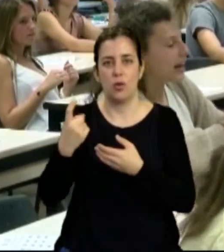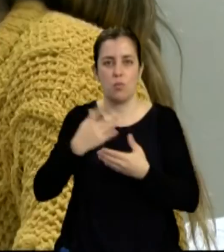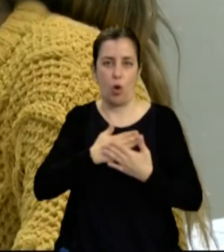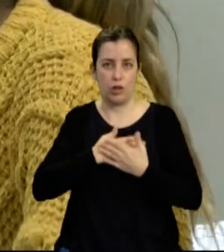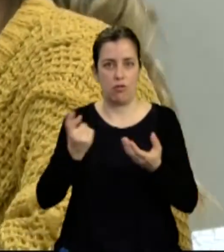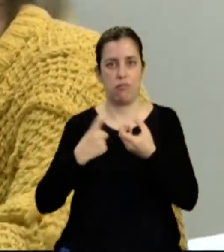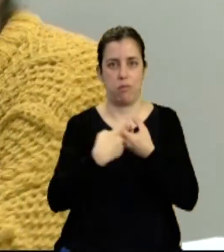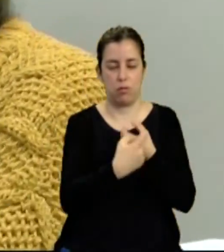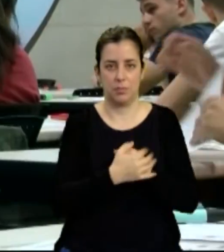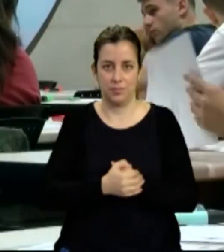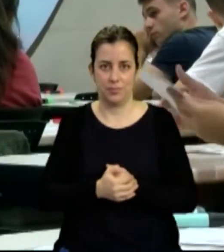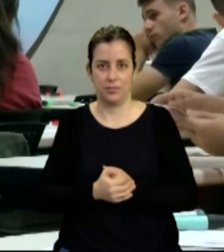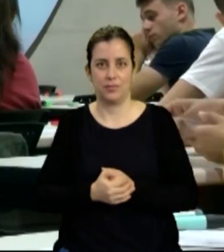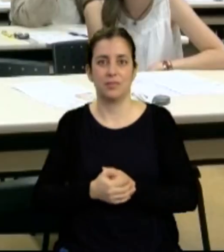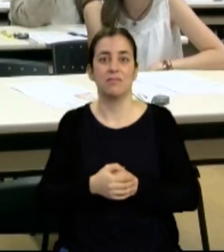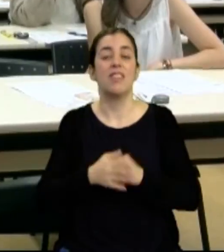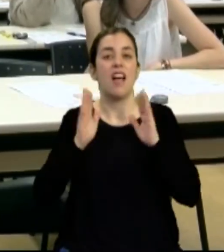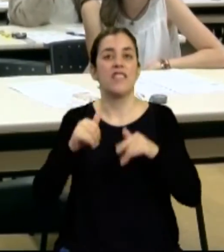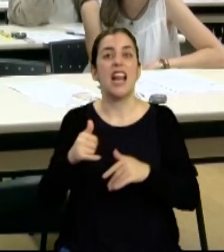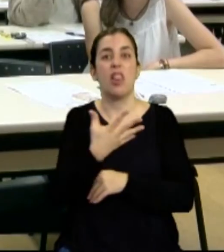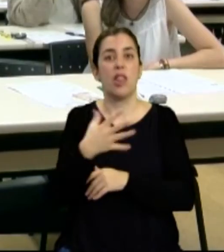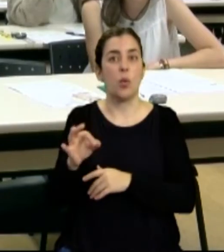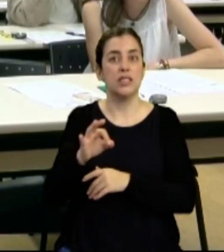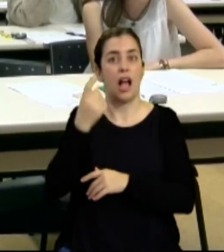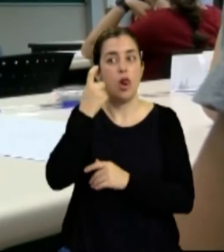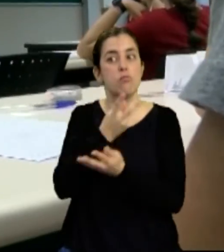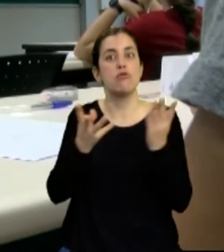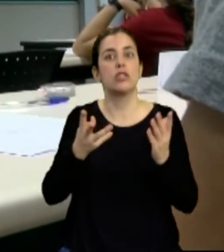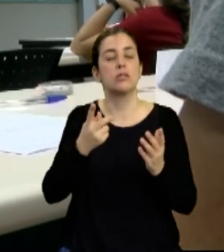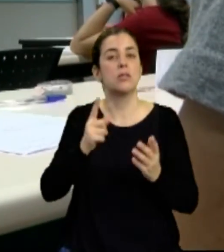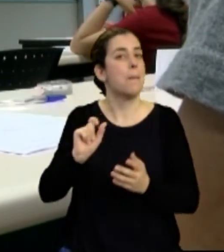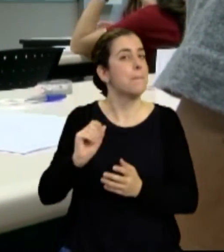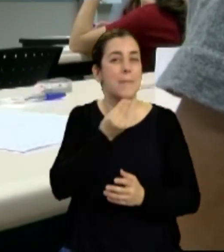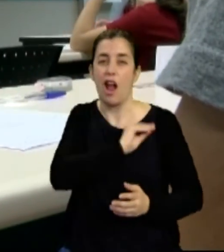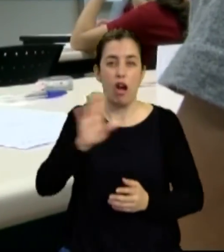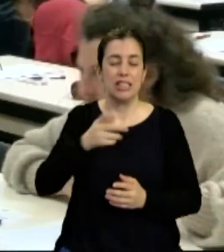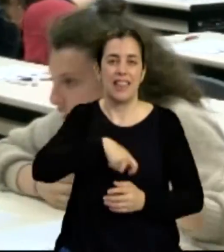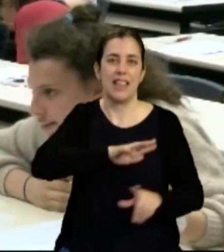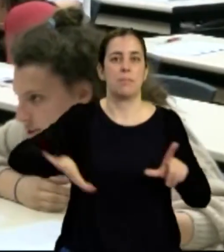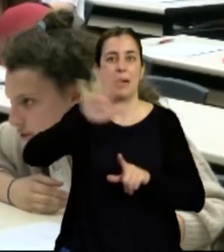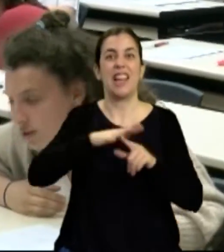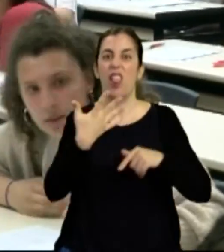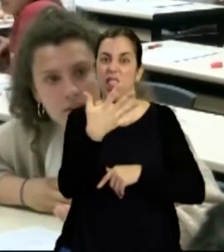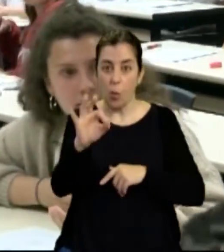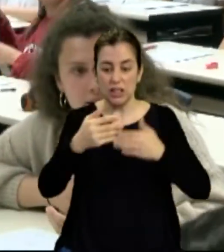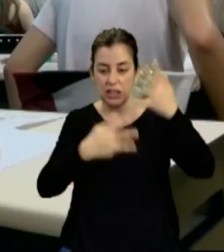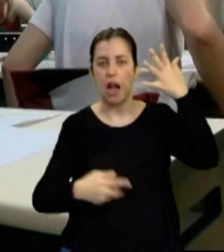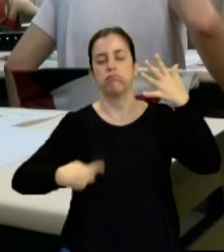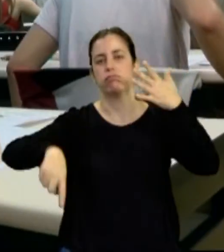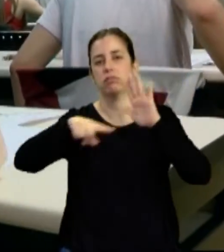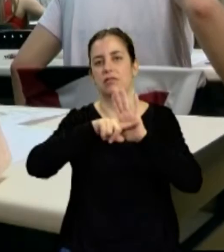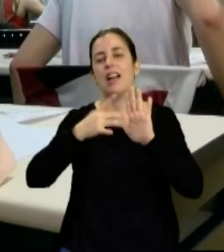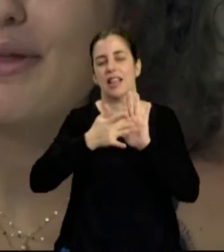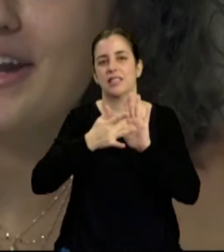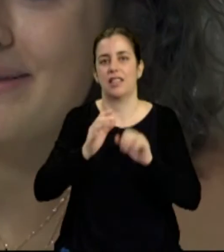17 años consiguió situarse entre los 50 alumnos más brillantes de España y obtuvo una calificación media de 10, tanto en primero como en segundo